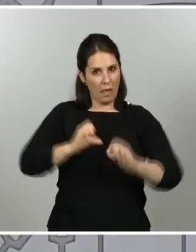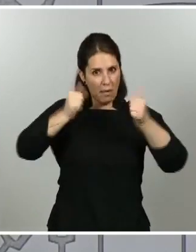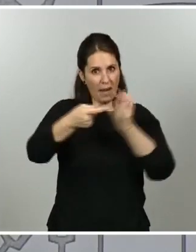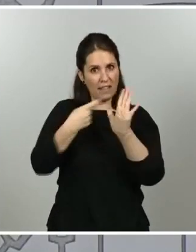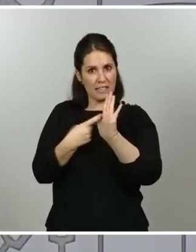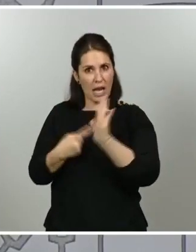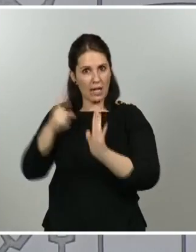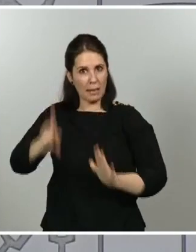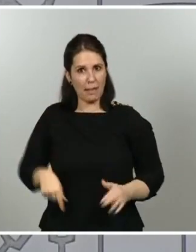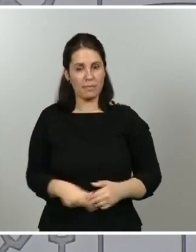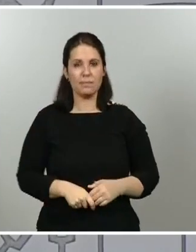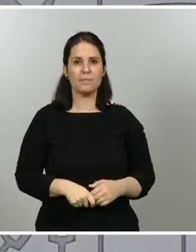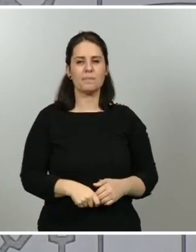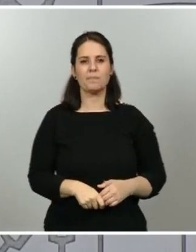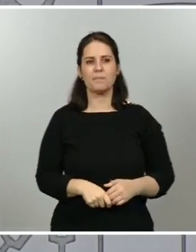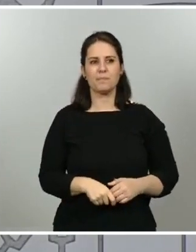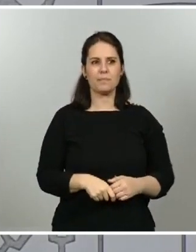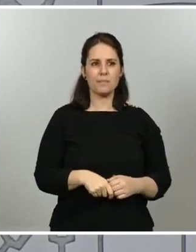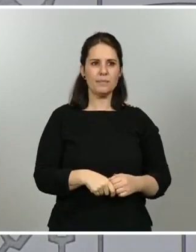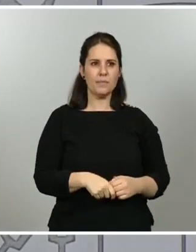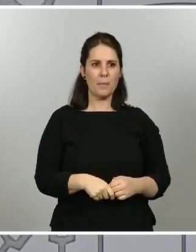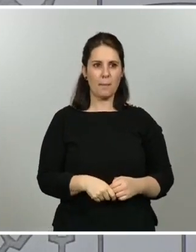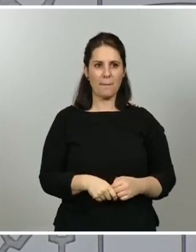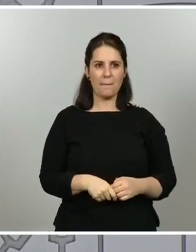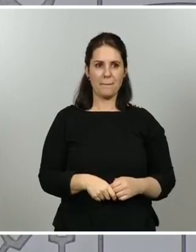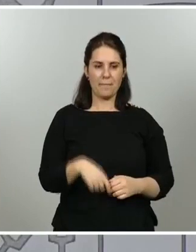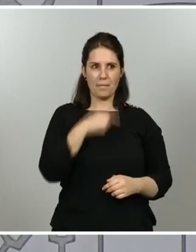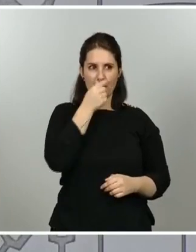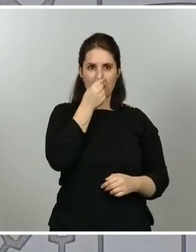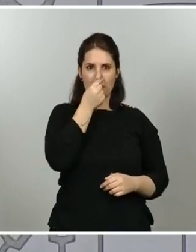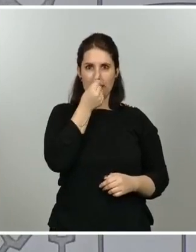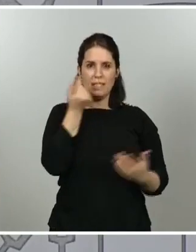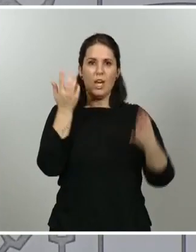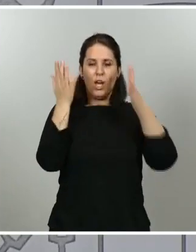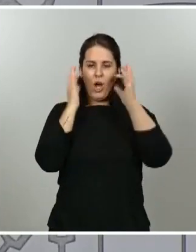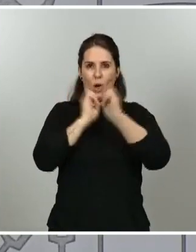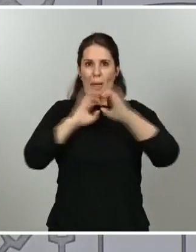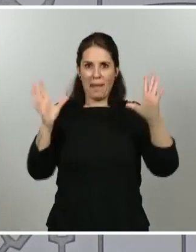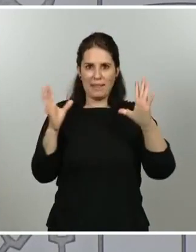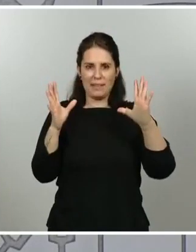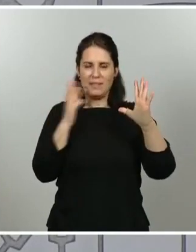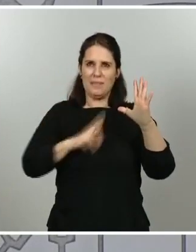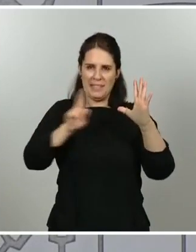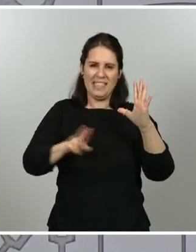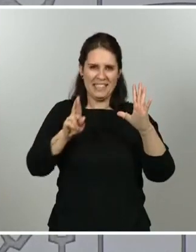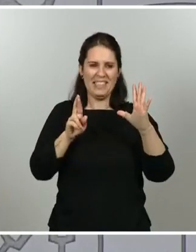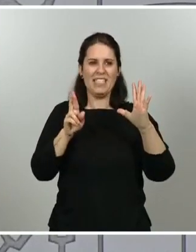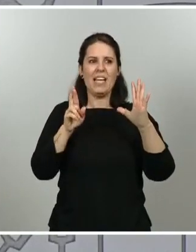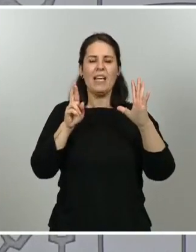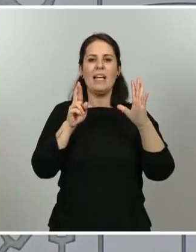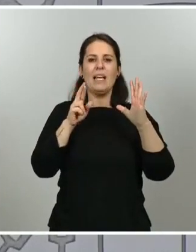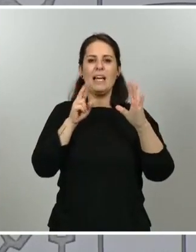a ver, obviamente, estoy diciendo muchas veces, obviamente hoy, el mejorar en la evolución de la